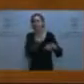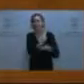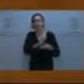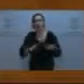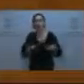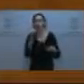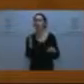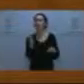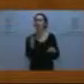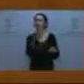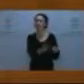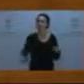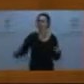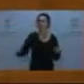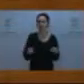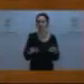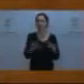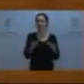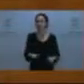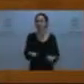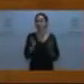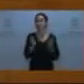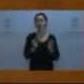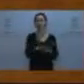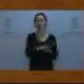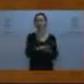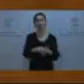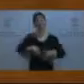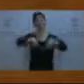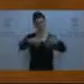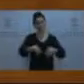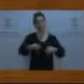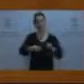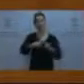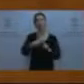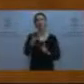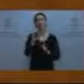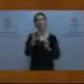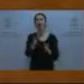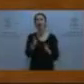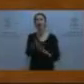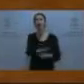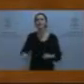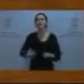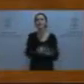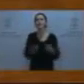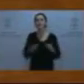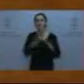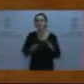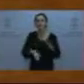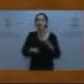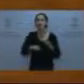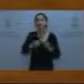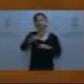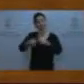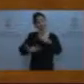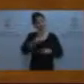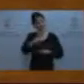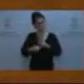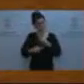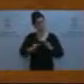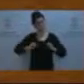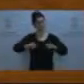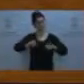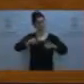menor. Y precisamente sobre garantizar la seguridad y el beneficio, no solo del menor, sino también de las familias que inician